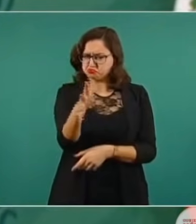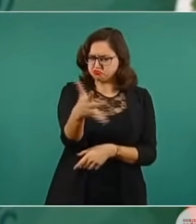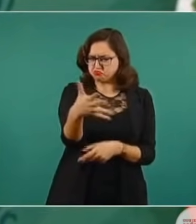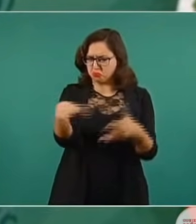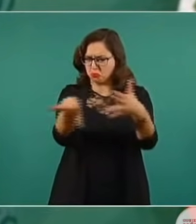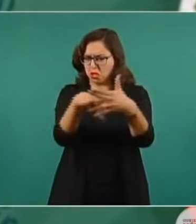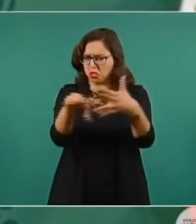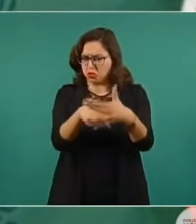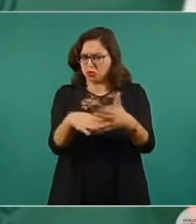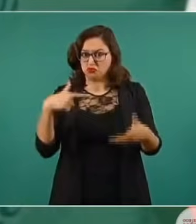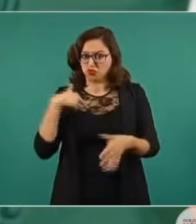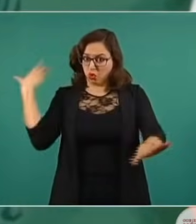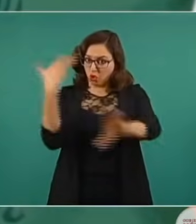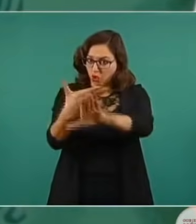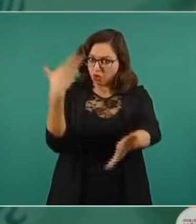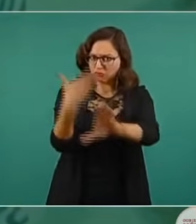de ninguna manera.